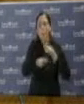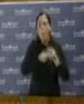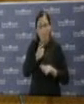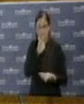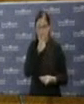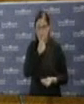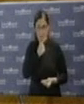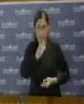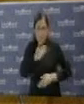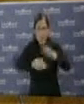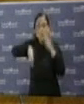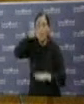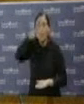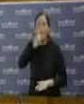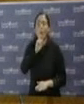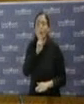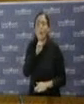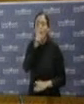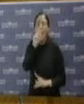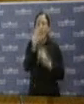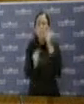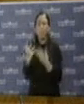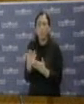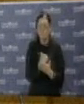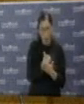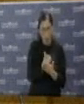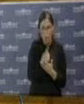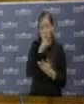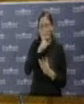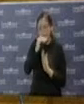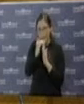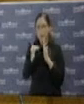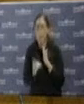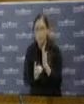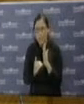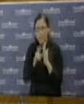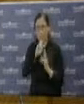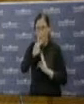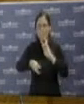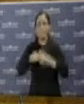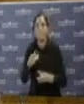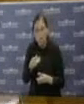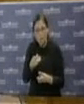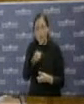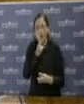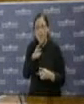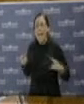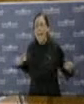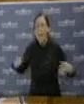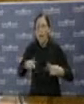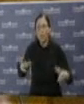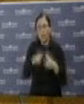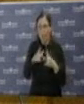Subir los impuestos a todos, no ha dicho ni pío. Reducir brutalmente las inversiones y en los recortes sociales,